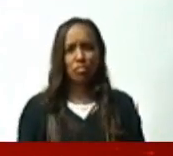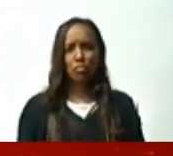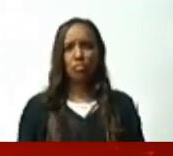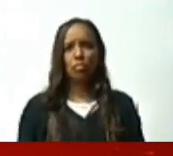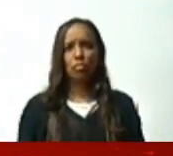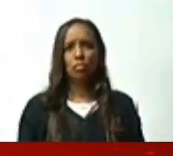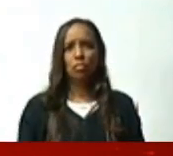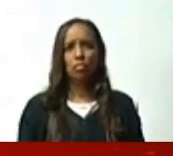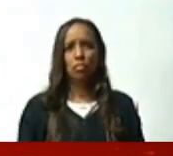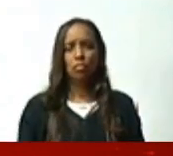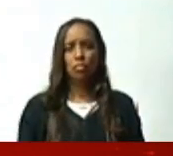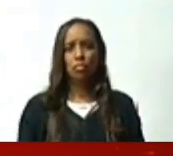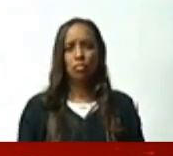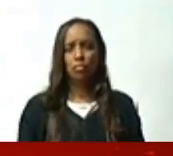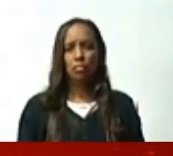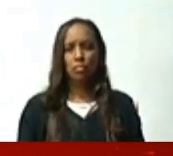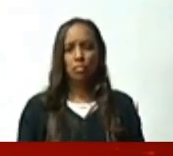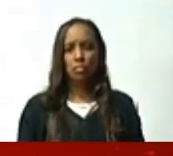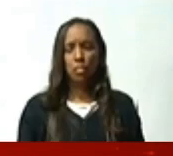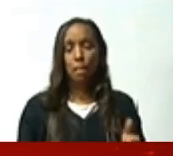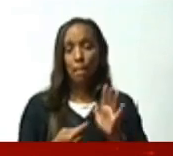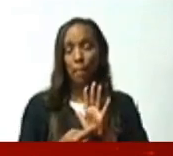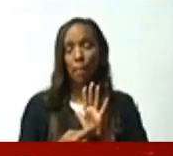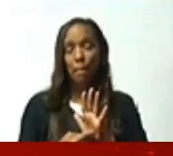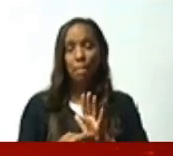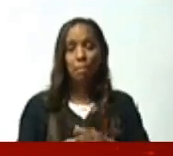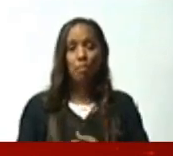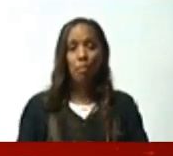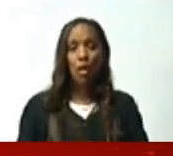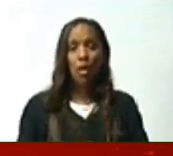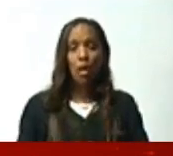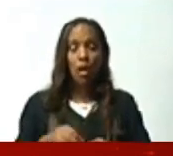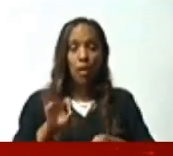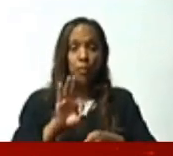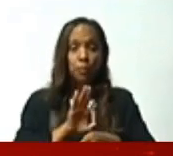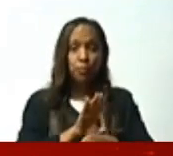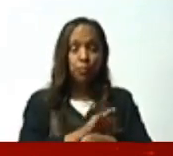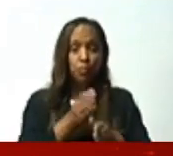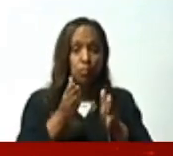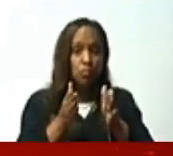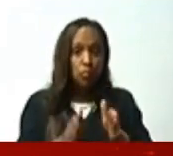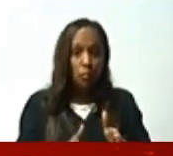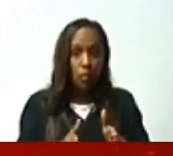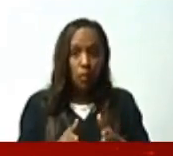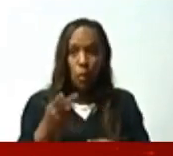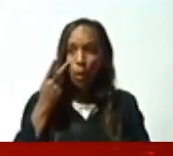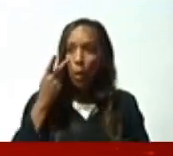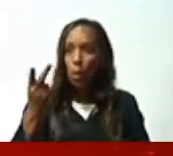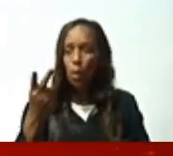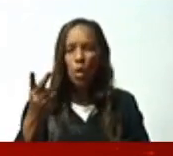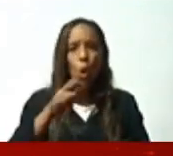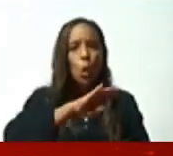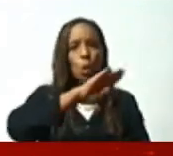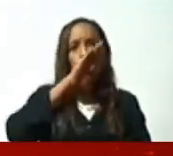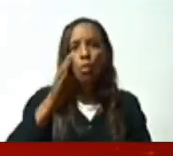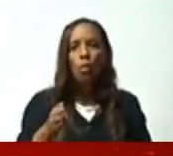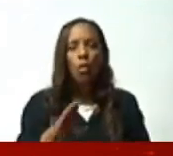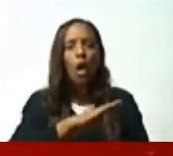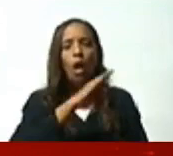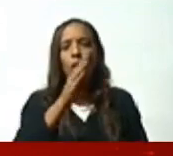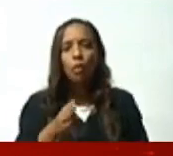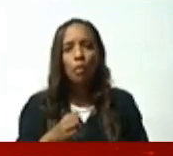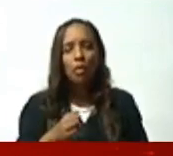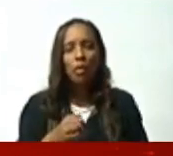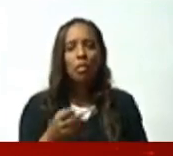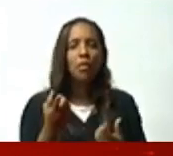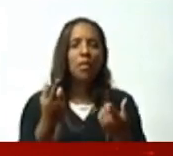cámaras y fotográficas y cámaras de video para que le firmaran en cada una de las oportunidades que